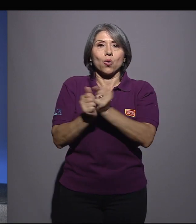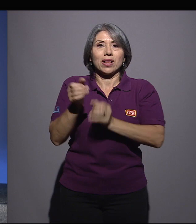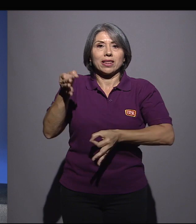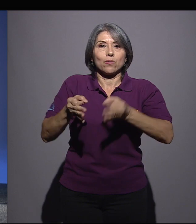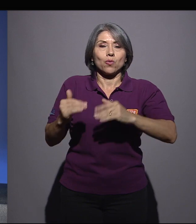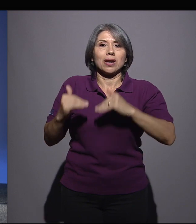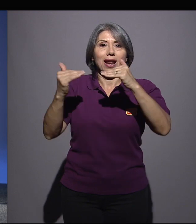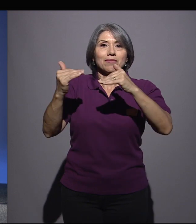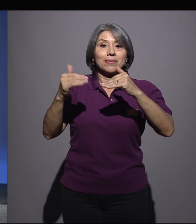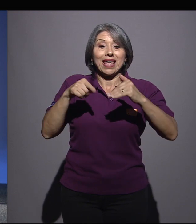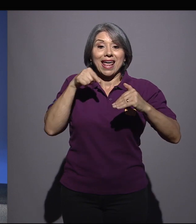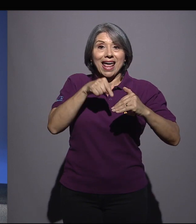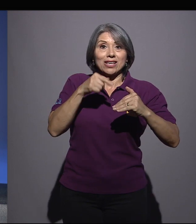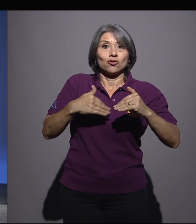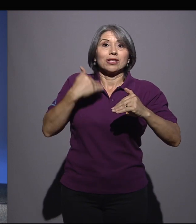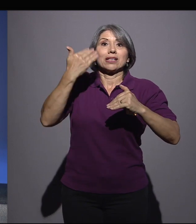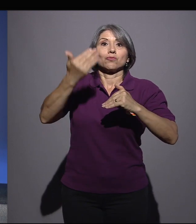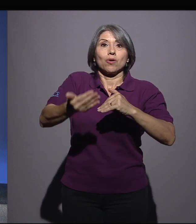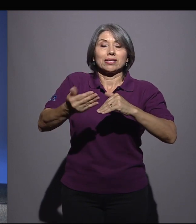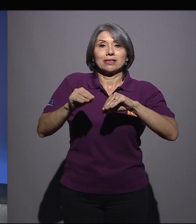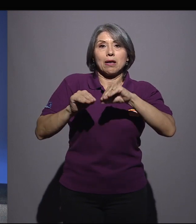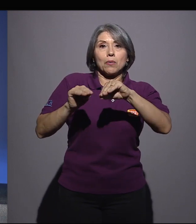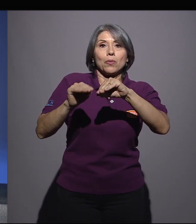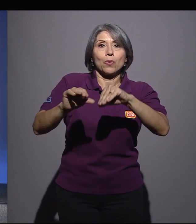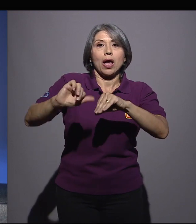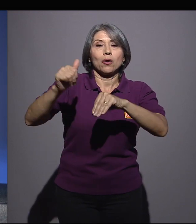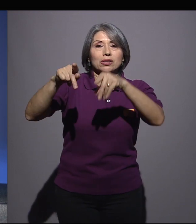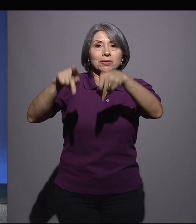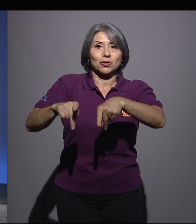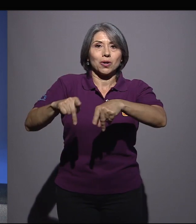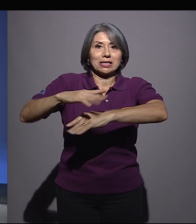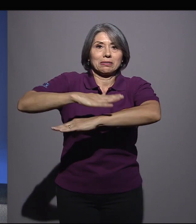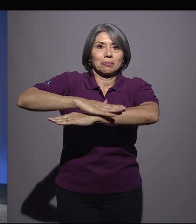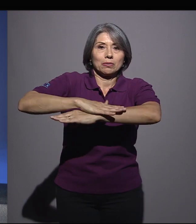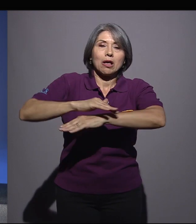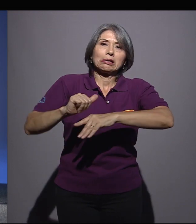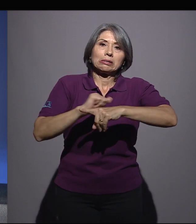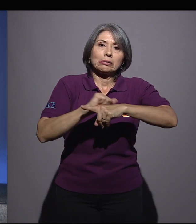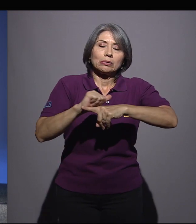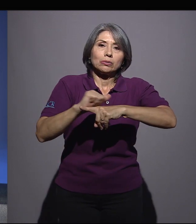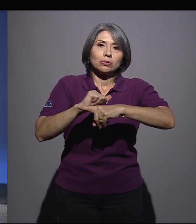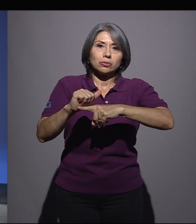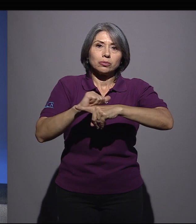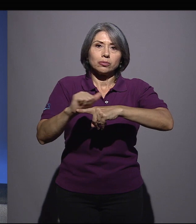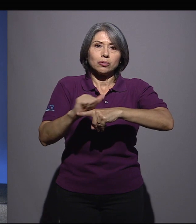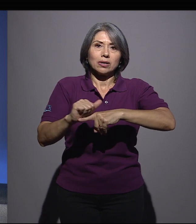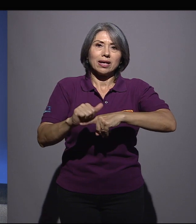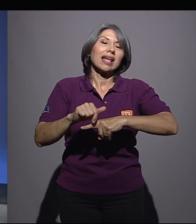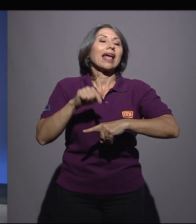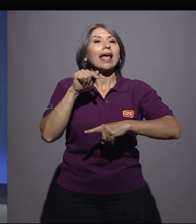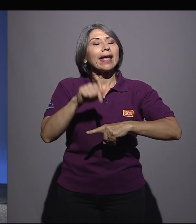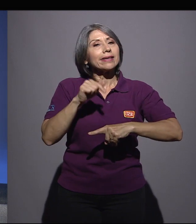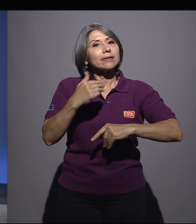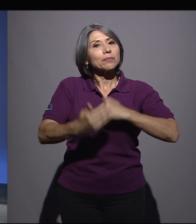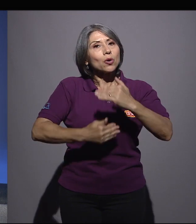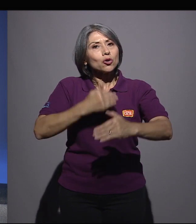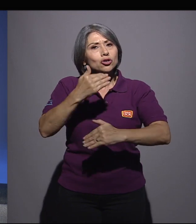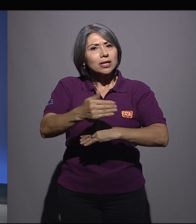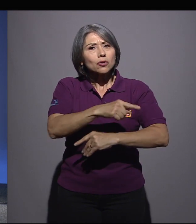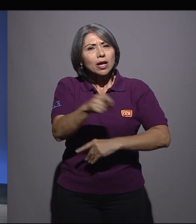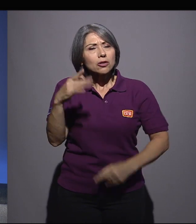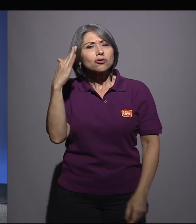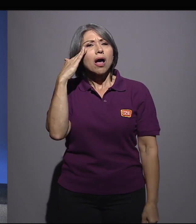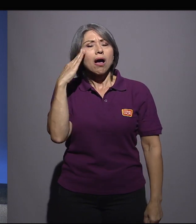capacitan a los miembros de las juntas receptoras de votos. Entonces, ese proceso de concientización hacia el tema de la discapacidad y